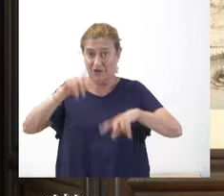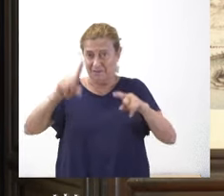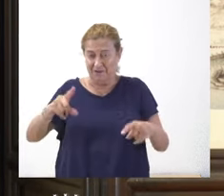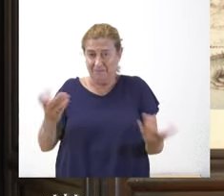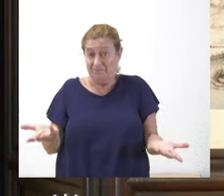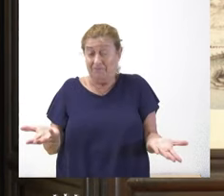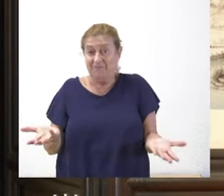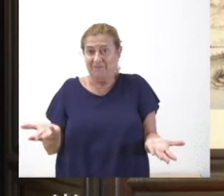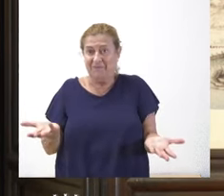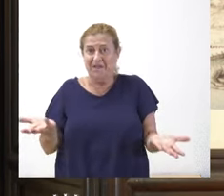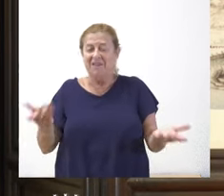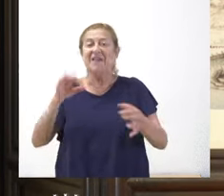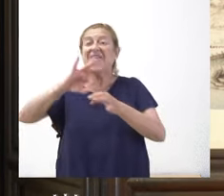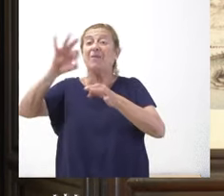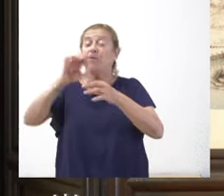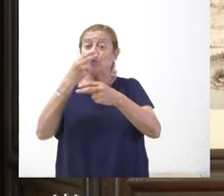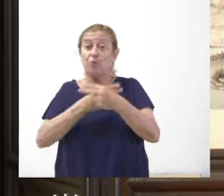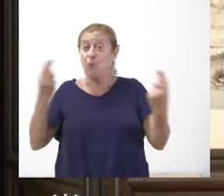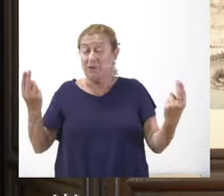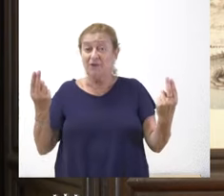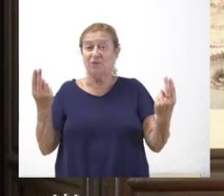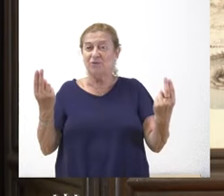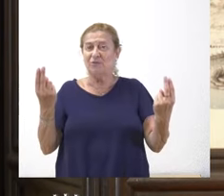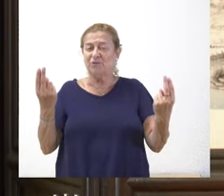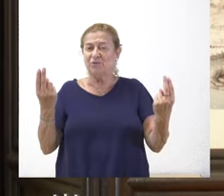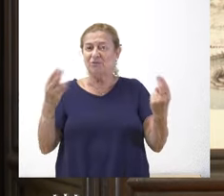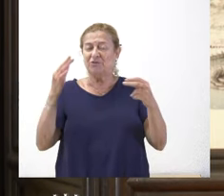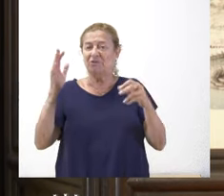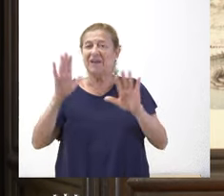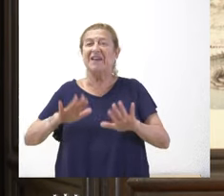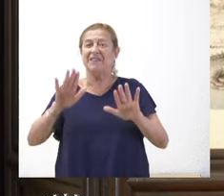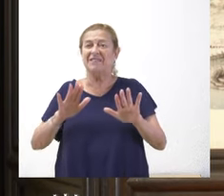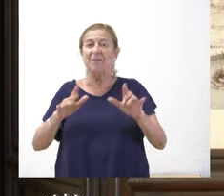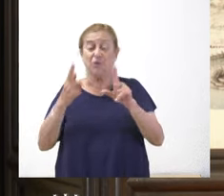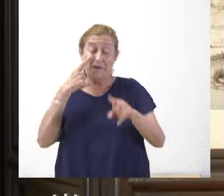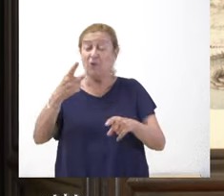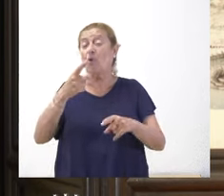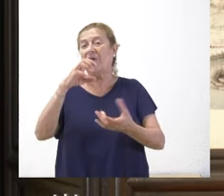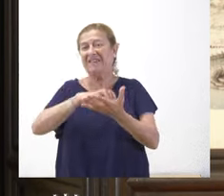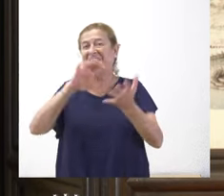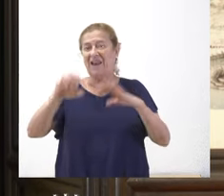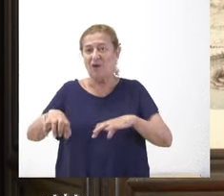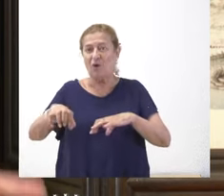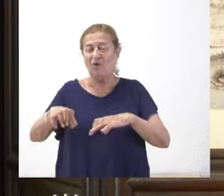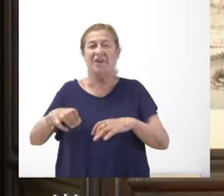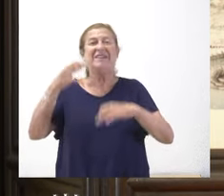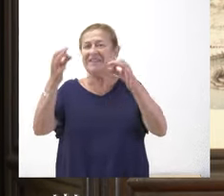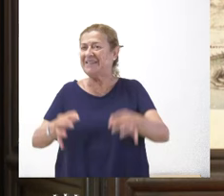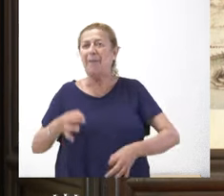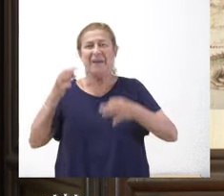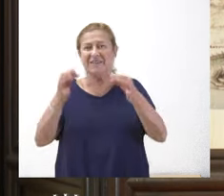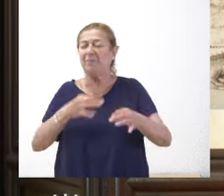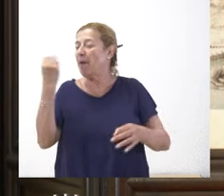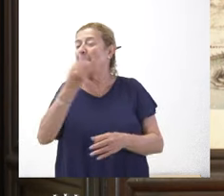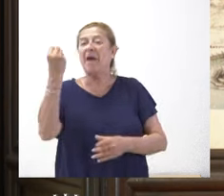industrial los servicios públicos estamos como Castilla y león está siempre tenemos el